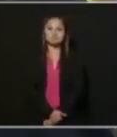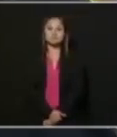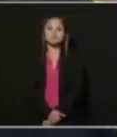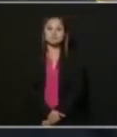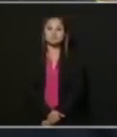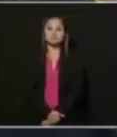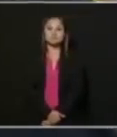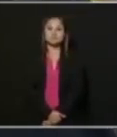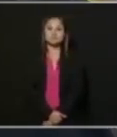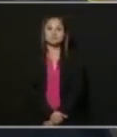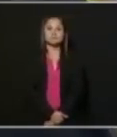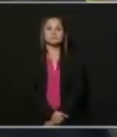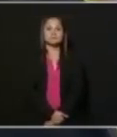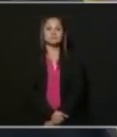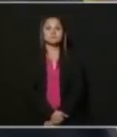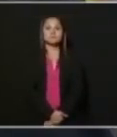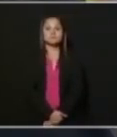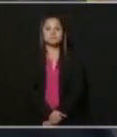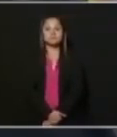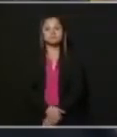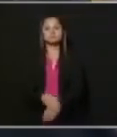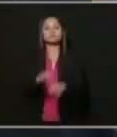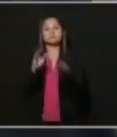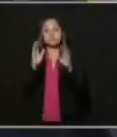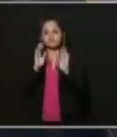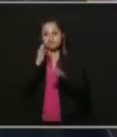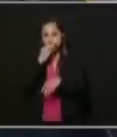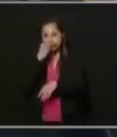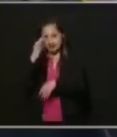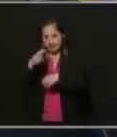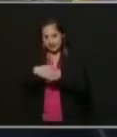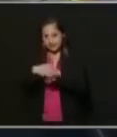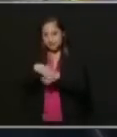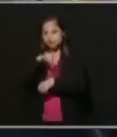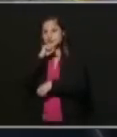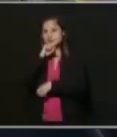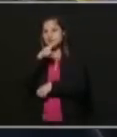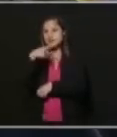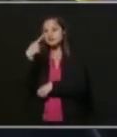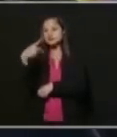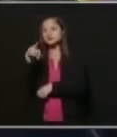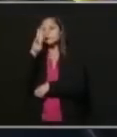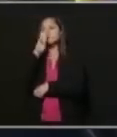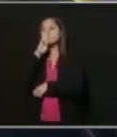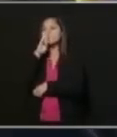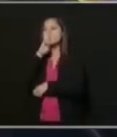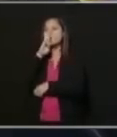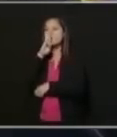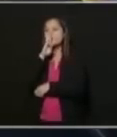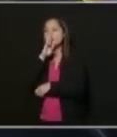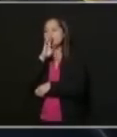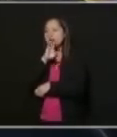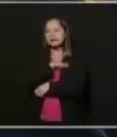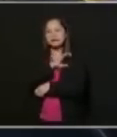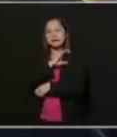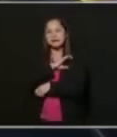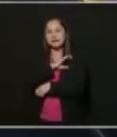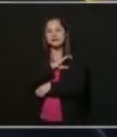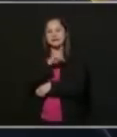a sus mamacitas queridas, ya saben ustedes cómo son las